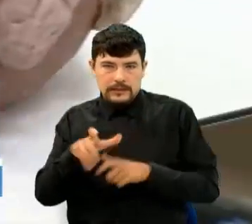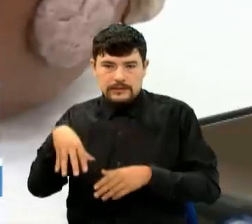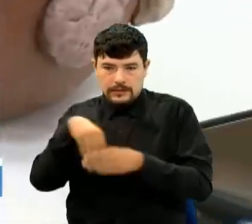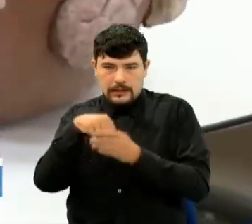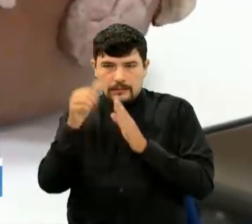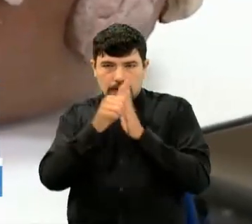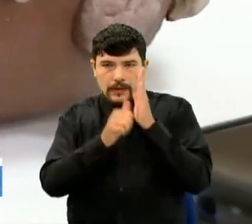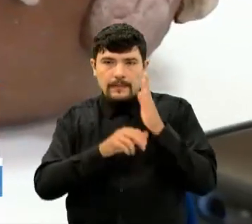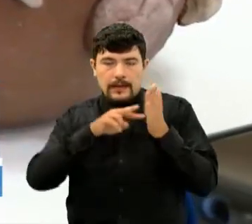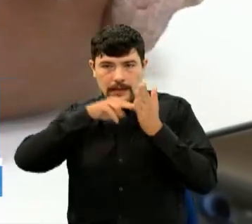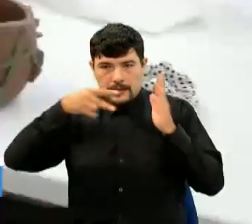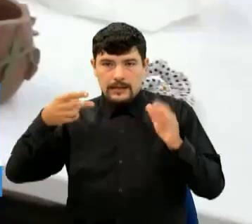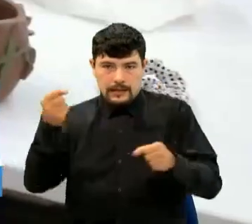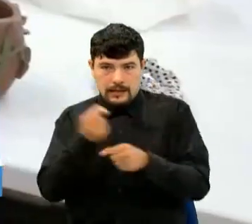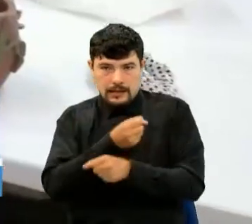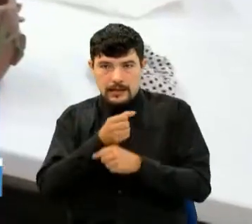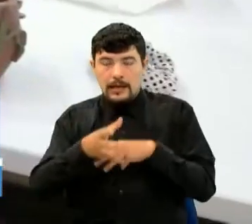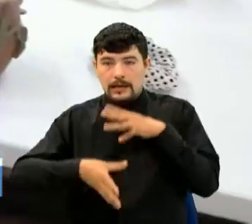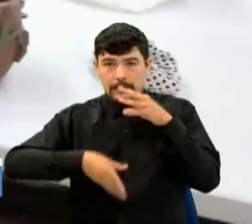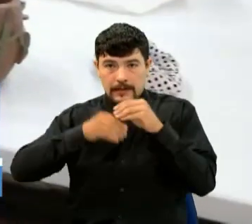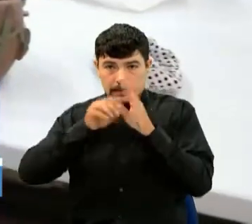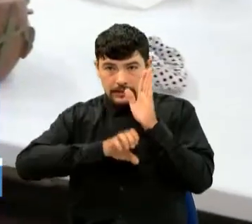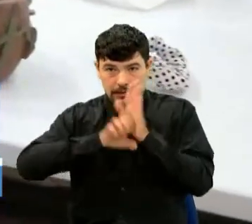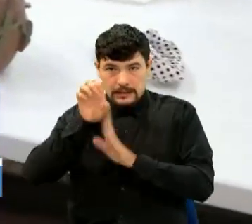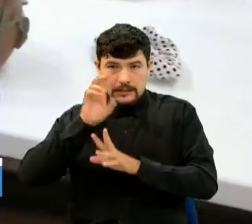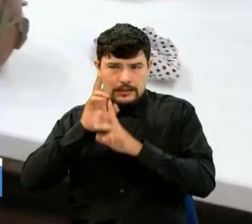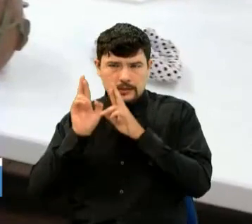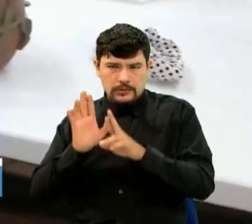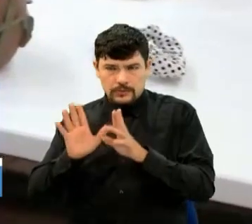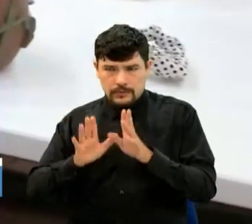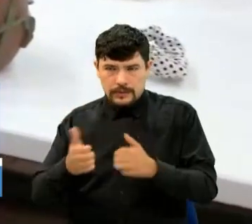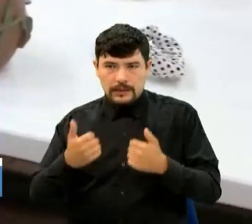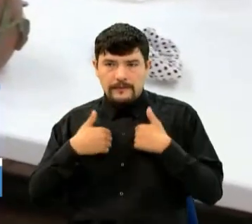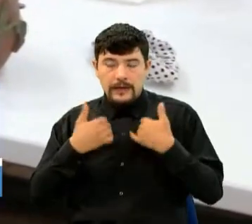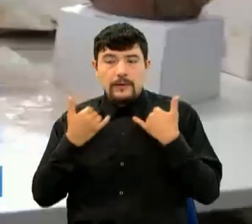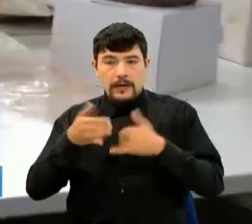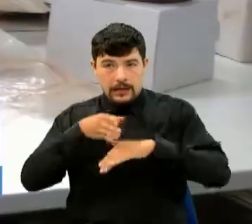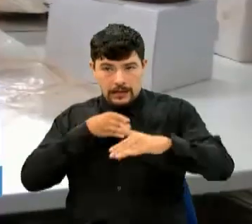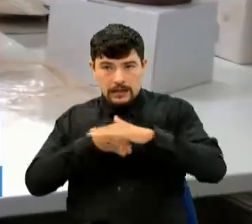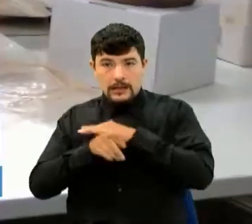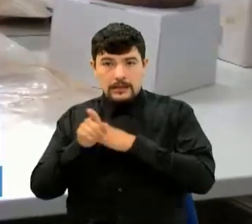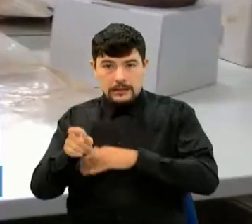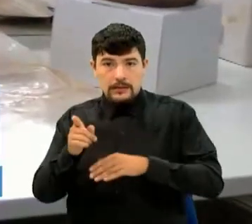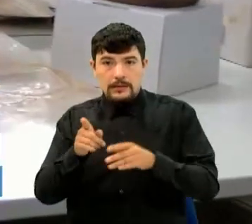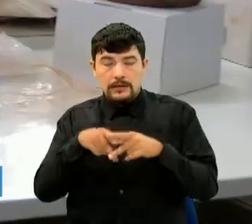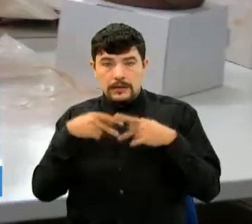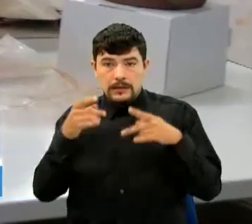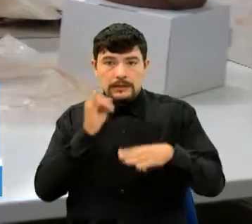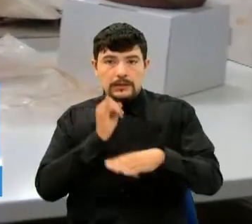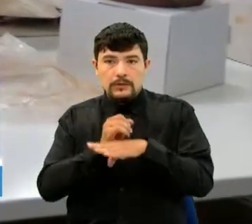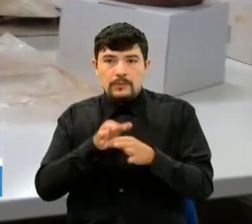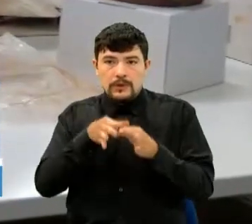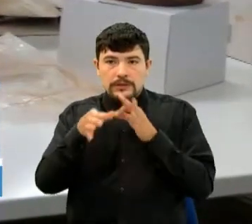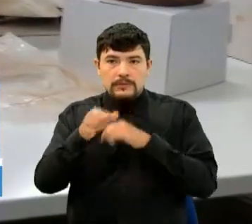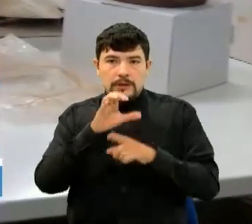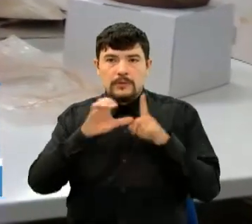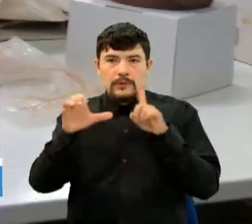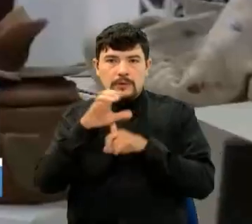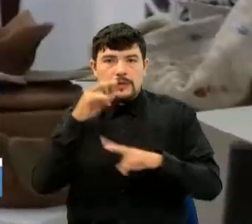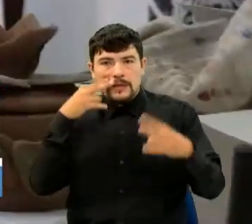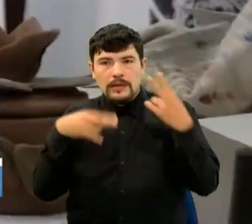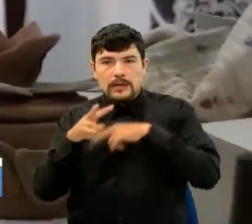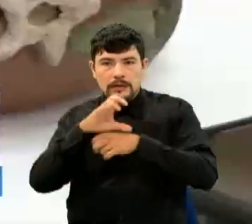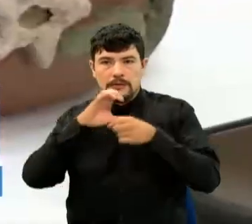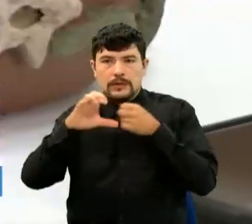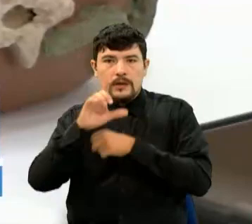programas técnico-laboral y de extensión descentralizado. Ingresen a la página del Instituto Municipal de Cultura y Turismo de